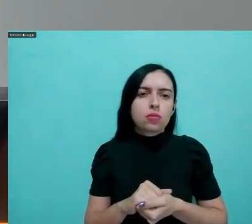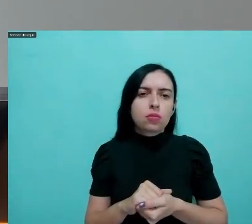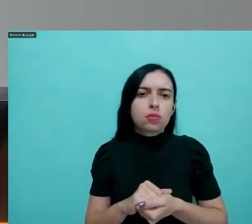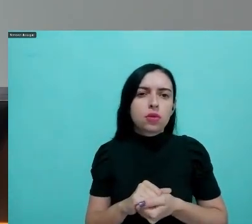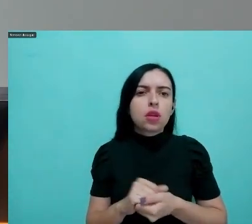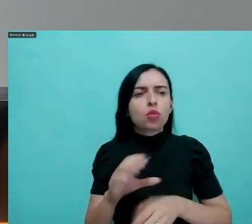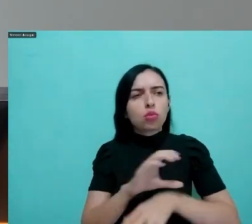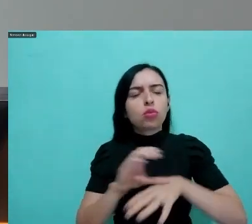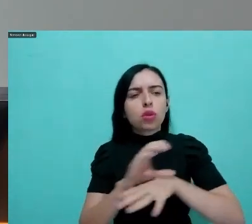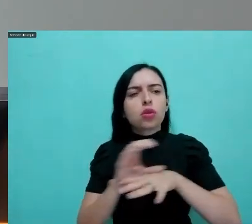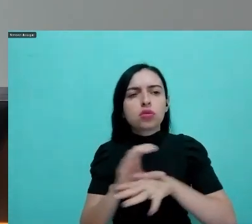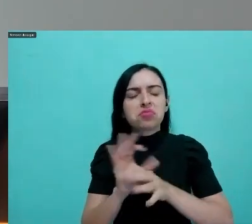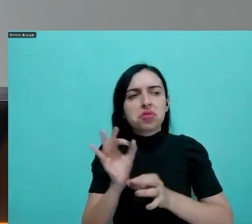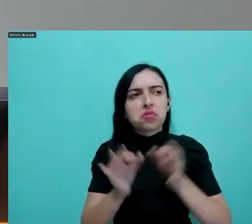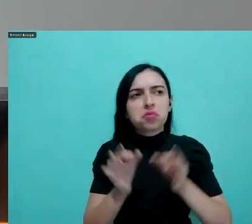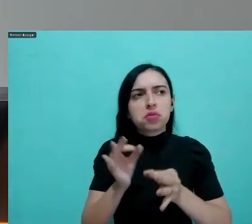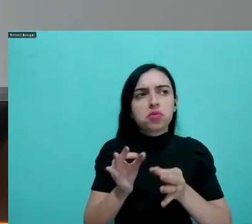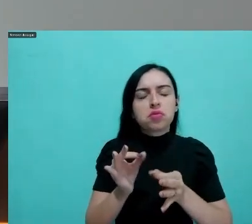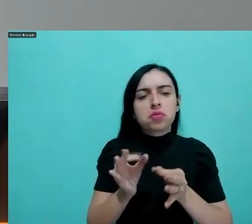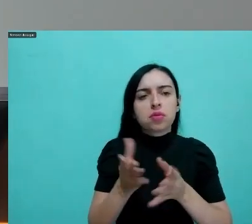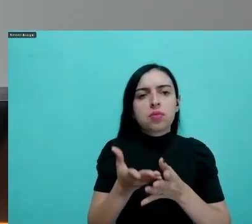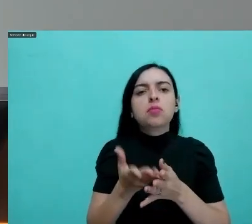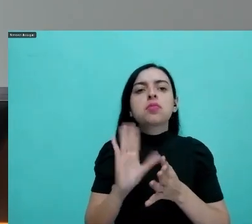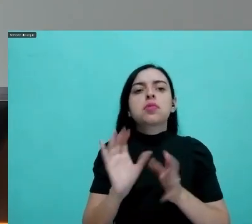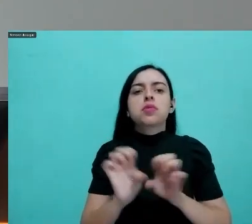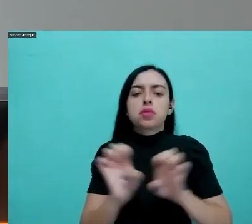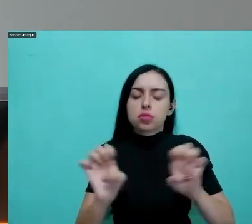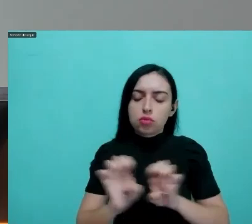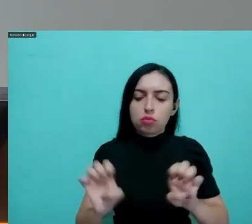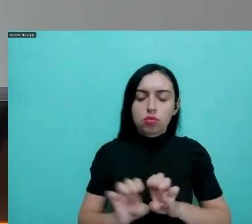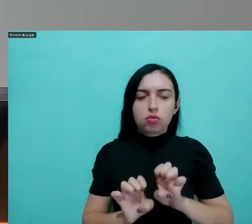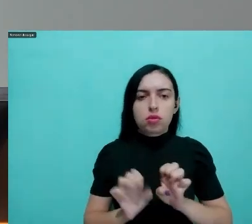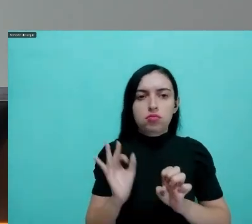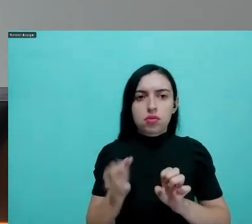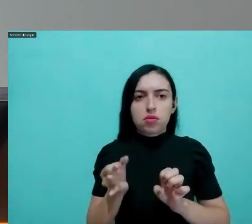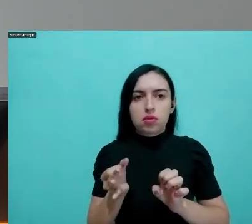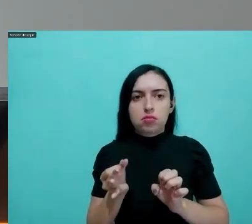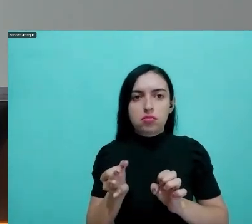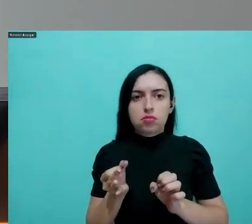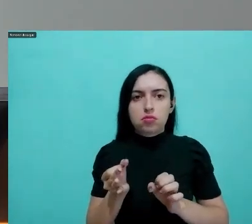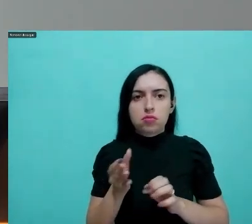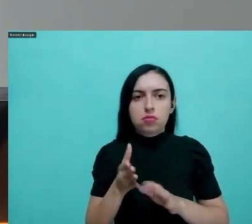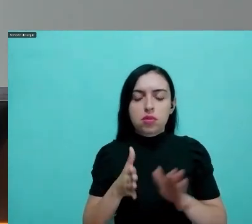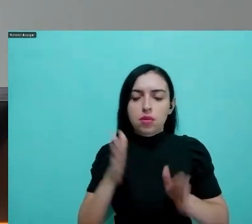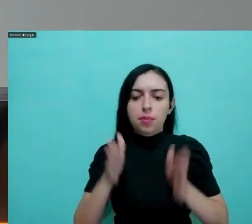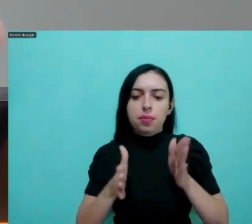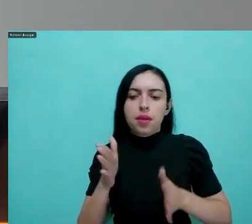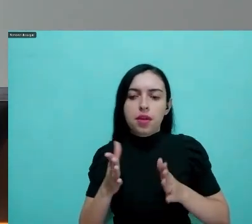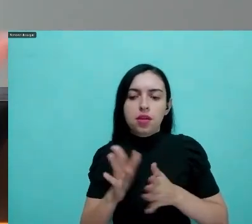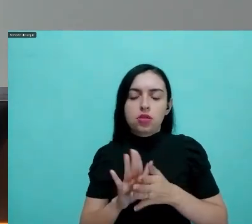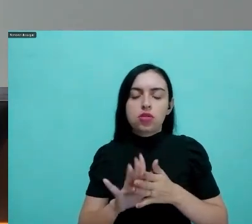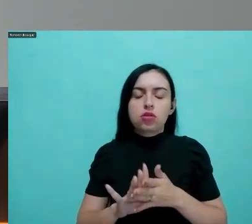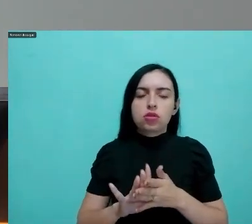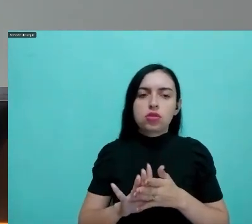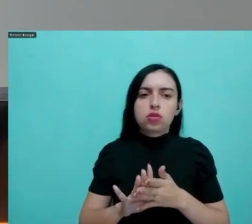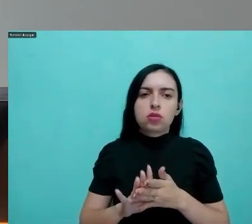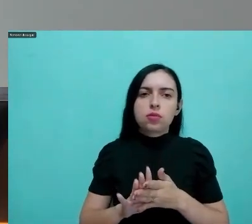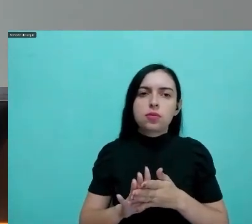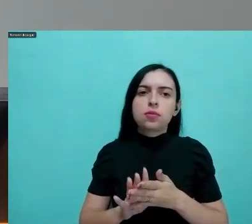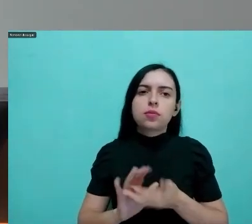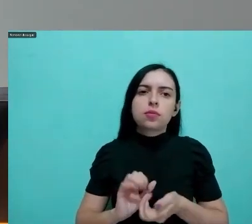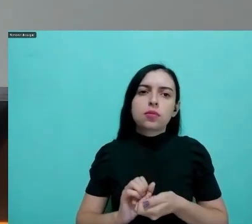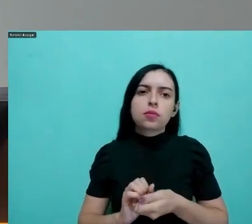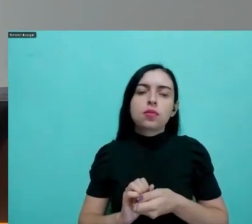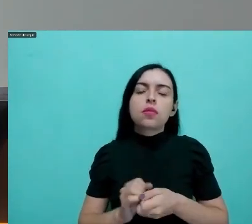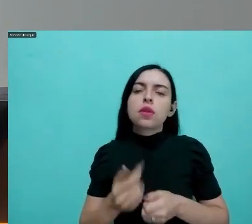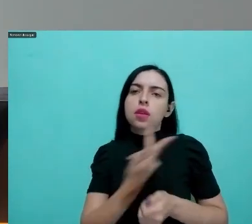han funcionado concretamente. Se han establecido varios tipos de regímenes: monarquía,